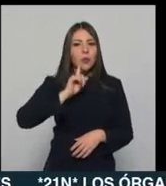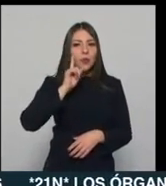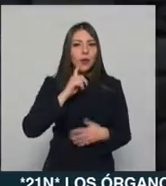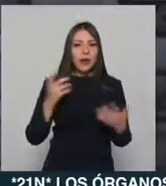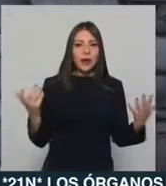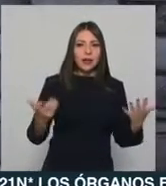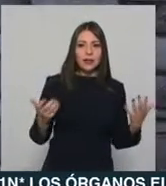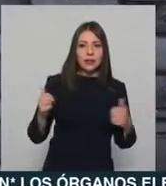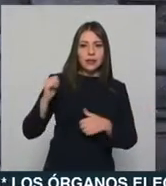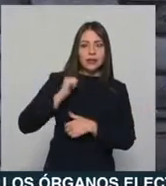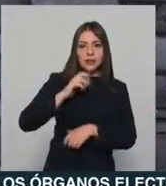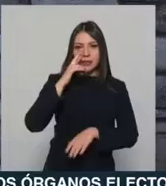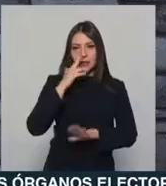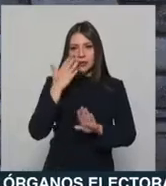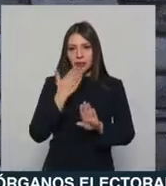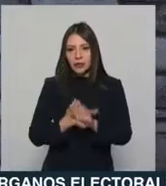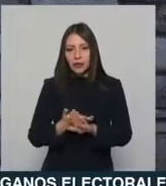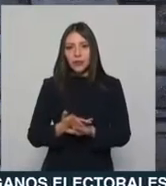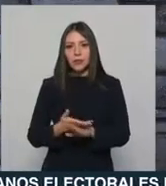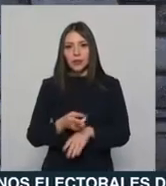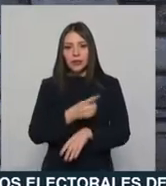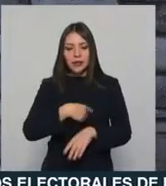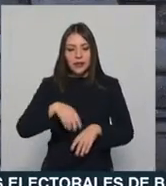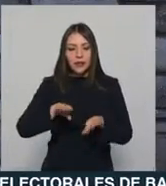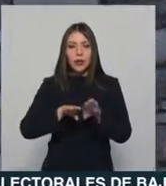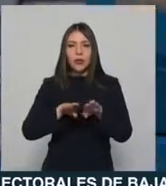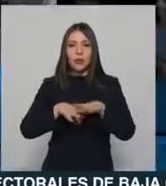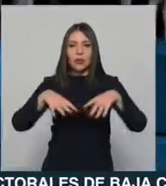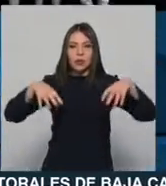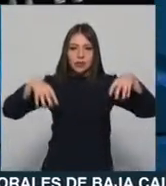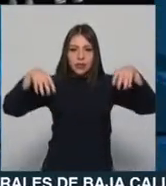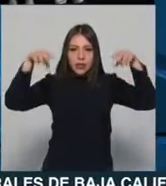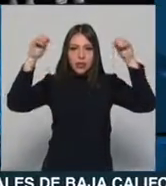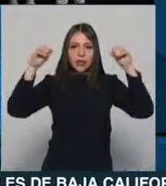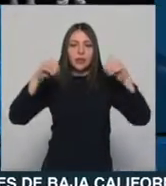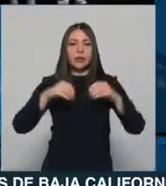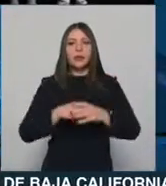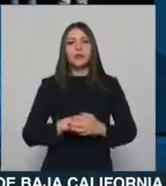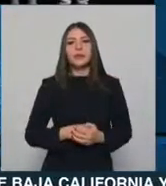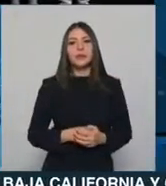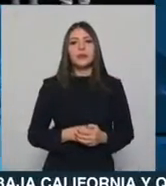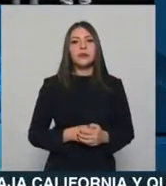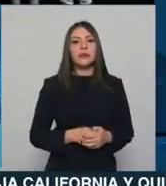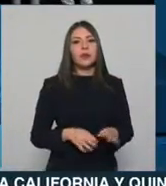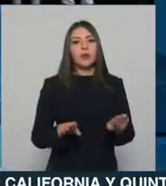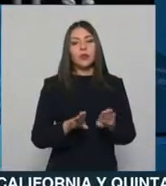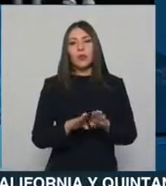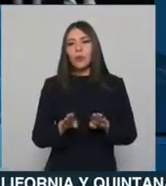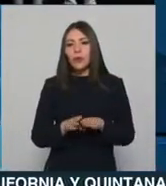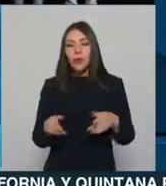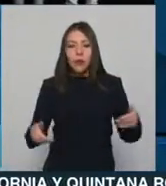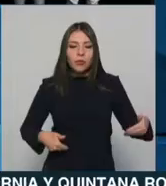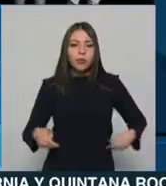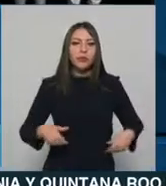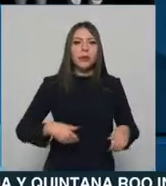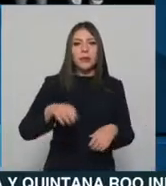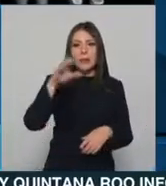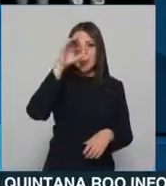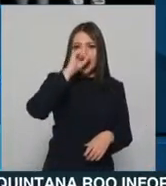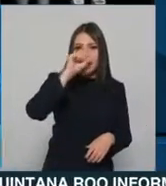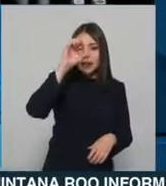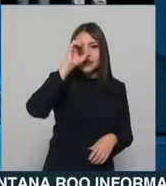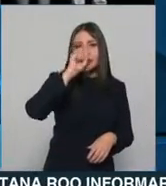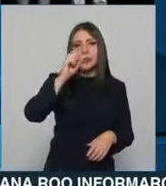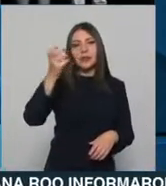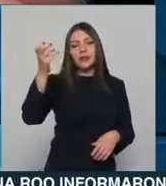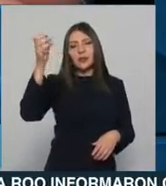ejecutantes, como acróbatas, como aerialistas, como clowns, como directoras de